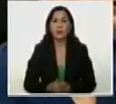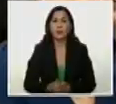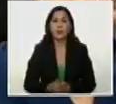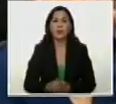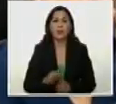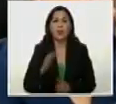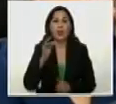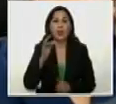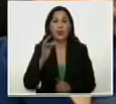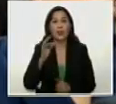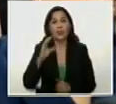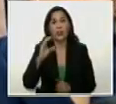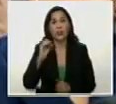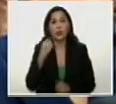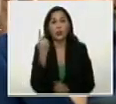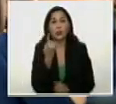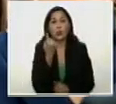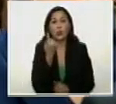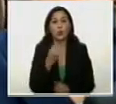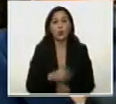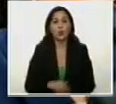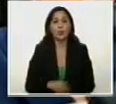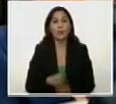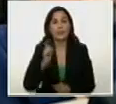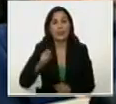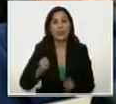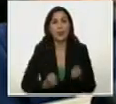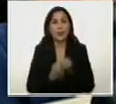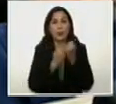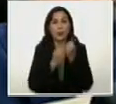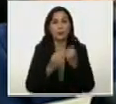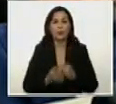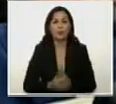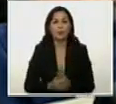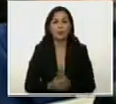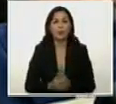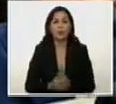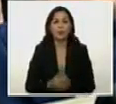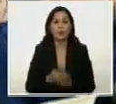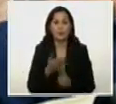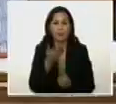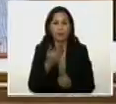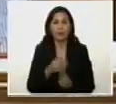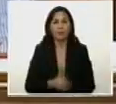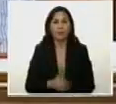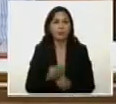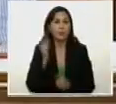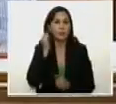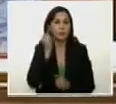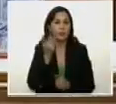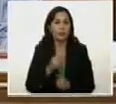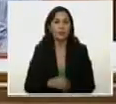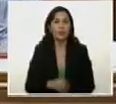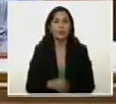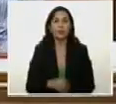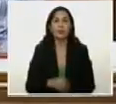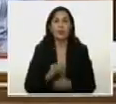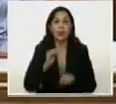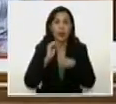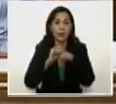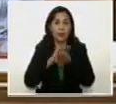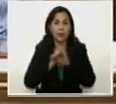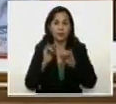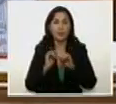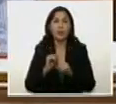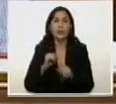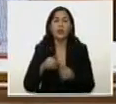Francisco, que está solito ahí, ahí está apoyo. Gracias, Mercedes. Notificada. Siguiente